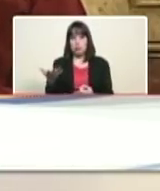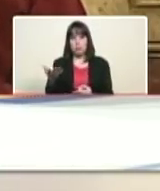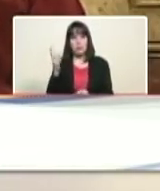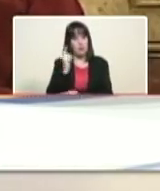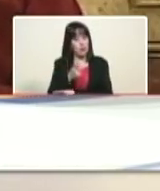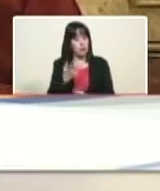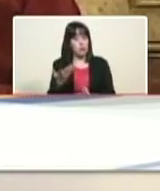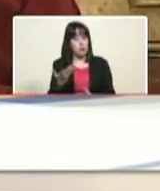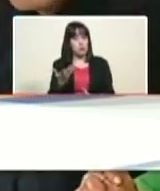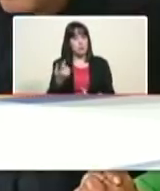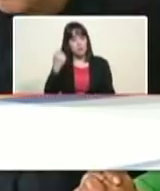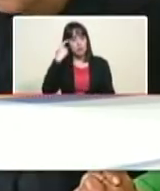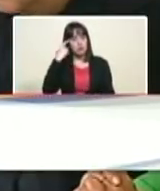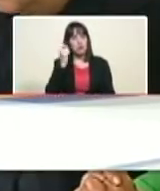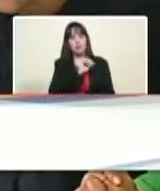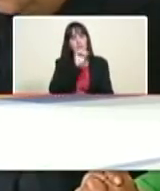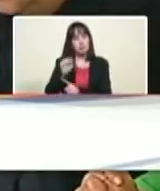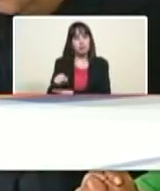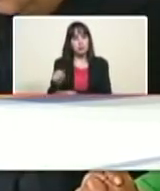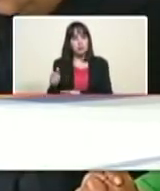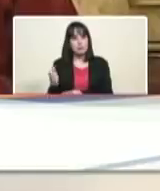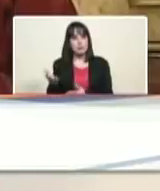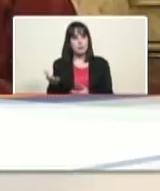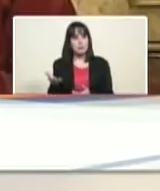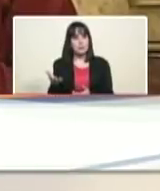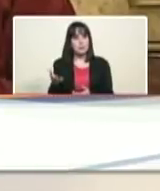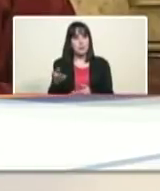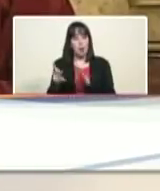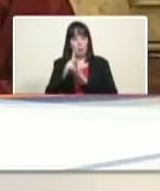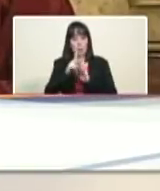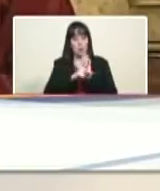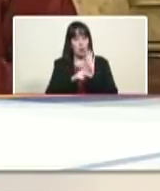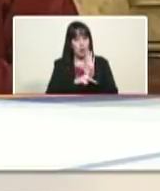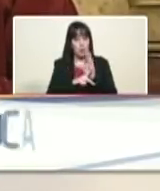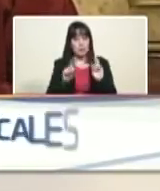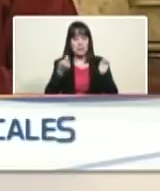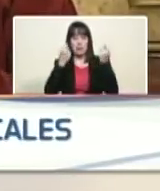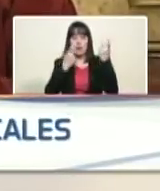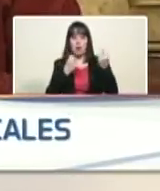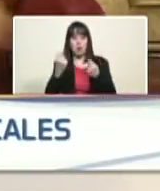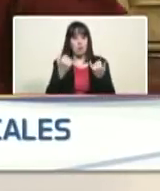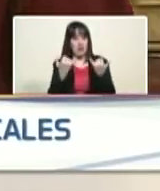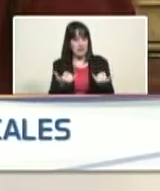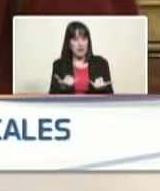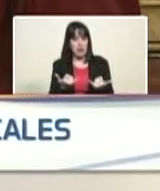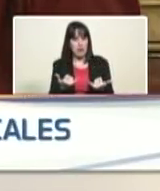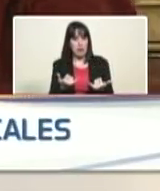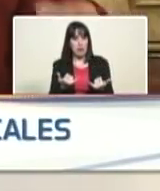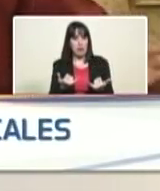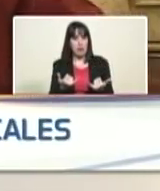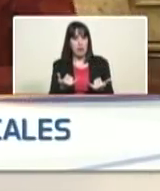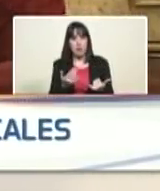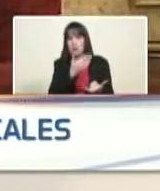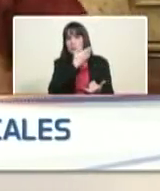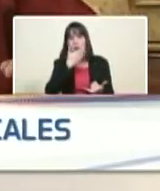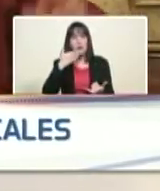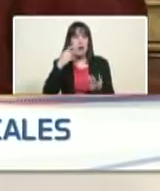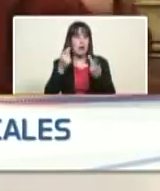Yo sé cuál va a triunfar. Va a triunfar el programa de recuperación económica, porque ha llegado la hora de la recuperación económica. ¡Y